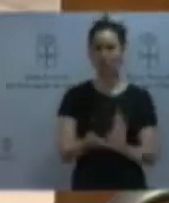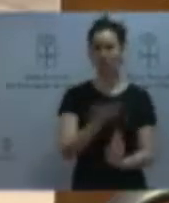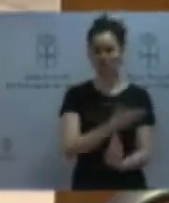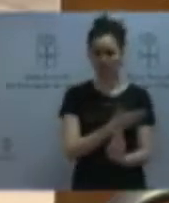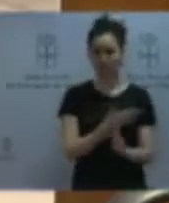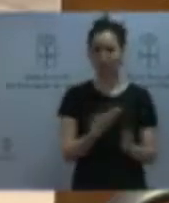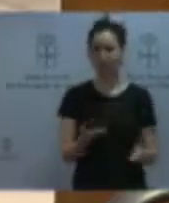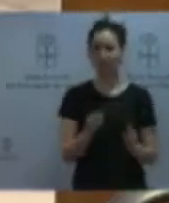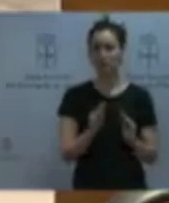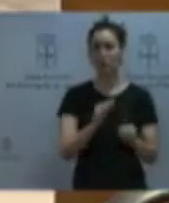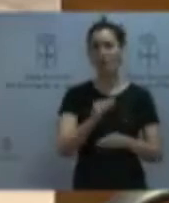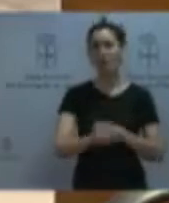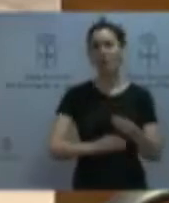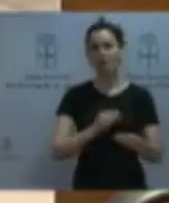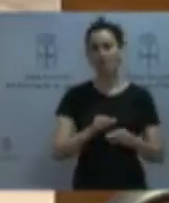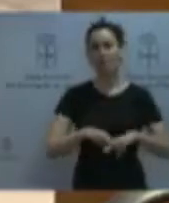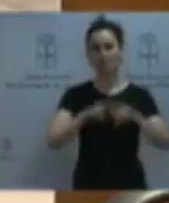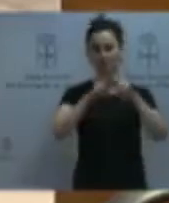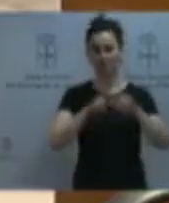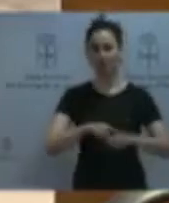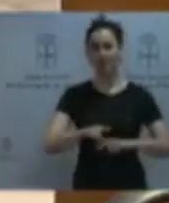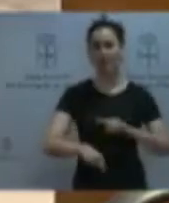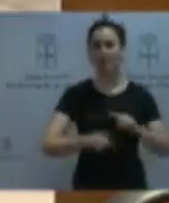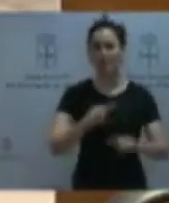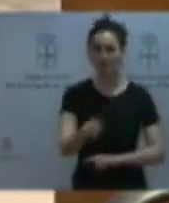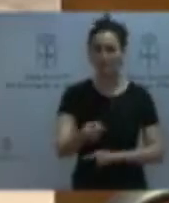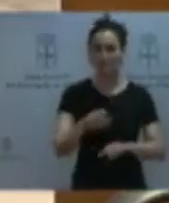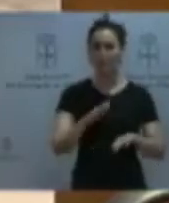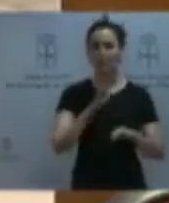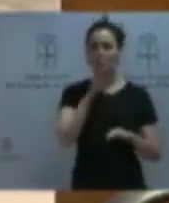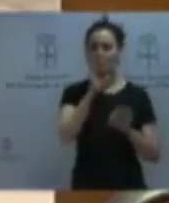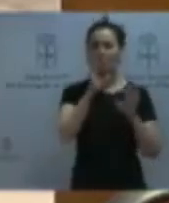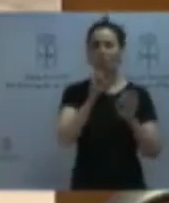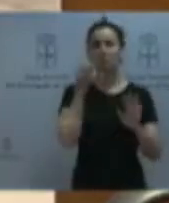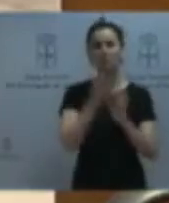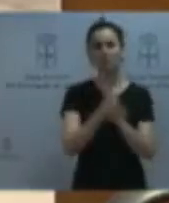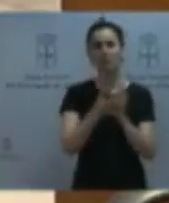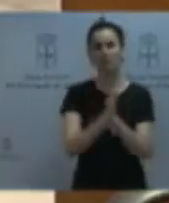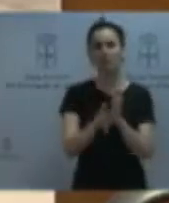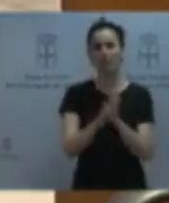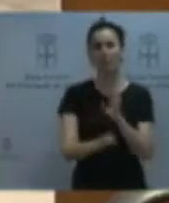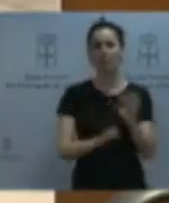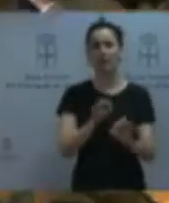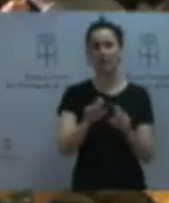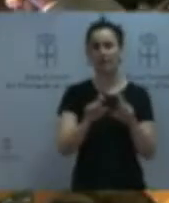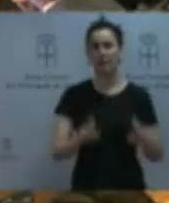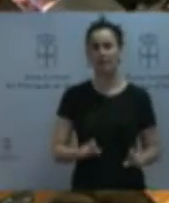posteriori por todos estos organismos sin que hasta ahora nos conste ninguna observación a este respecto. Nada más y muchas gracias.